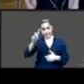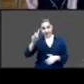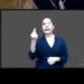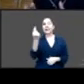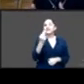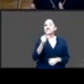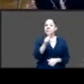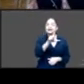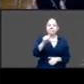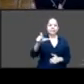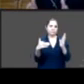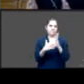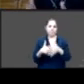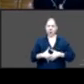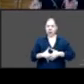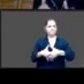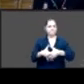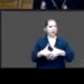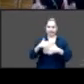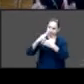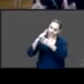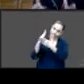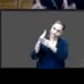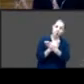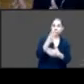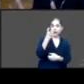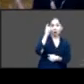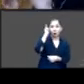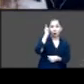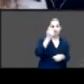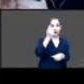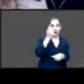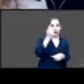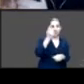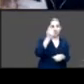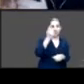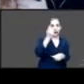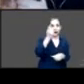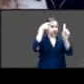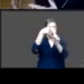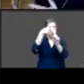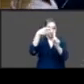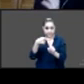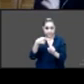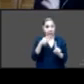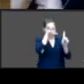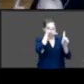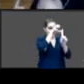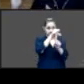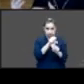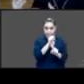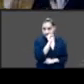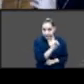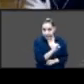si se logran las metas establecidas en todas las entidades federativas, es decir, una reducción del 50%. En algunas